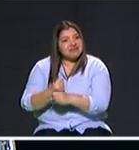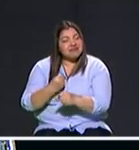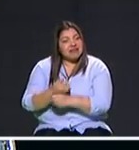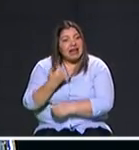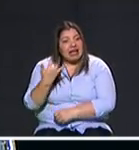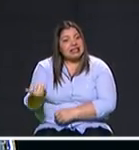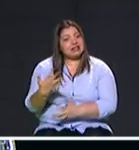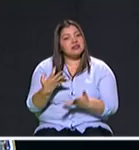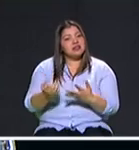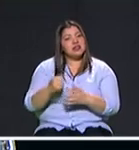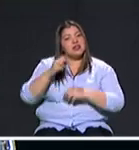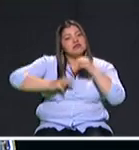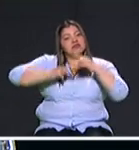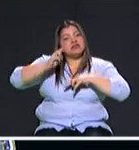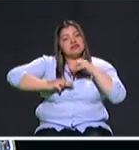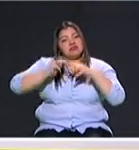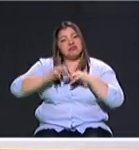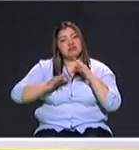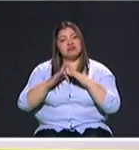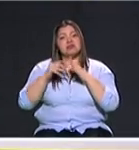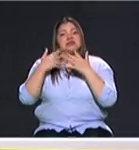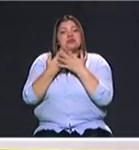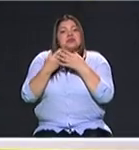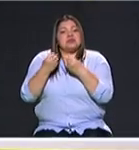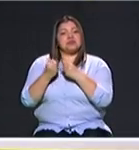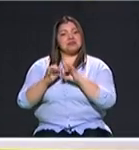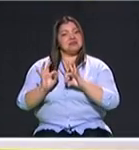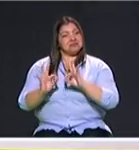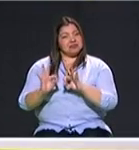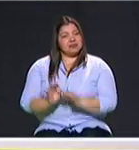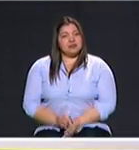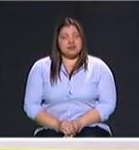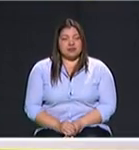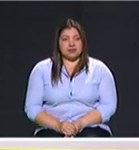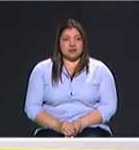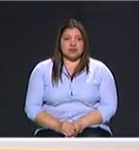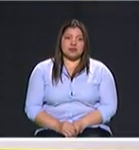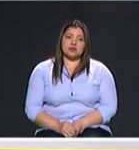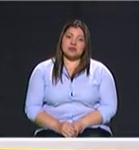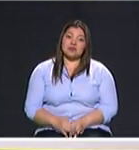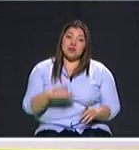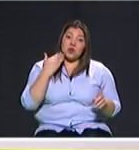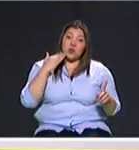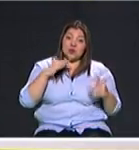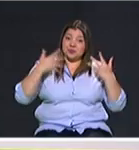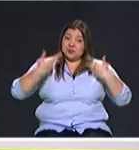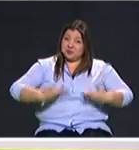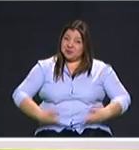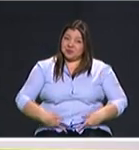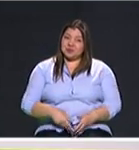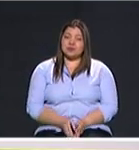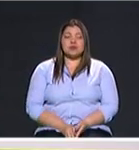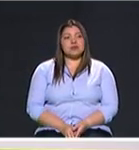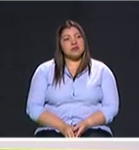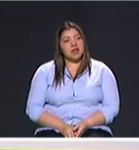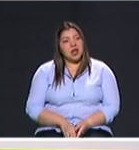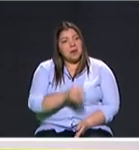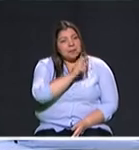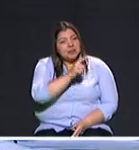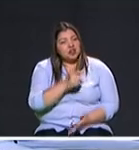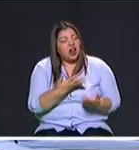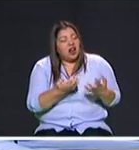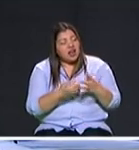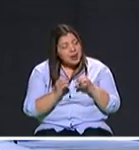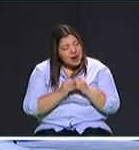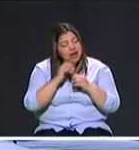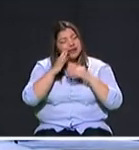pero debidamente atendidas candidata beatriz raven la ciudadanía piden más cárceles en temas de infraestructura